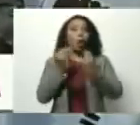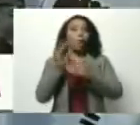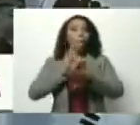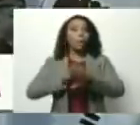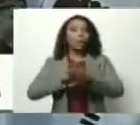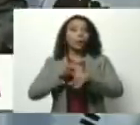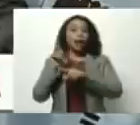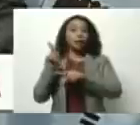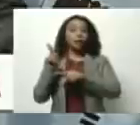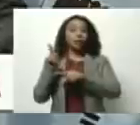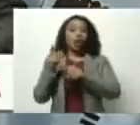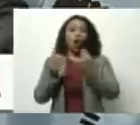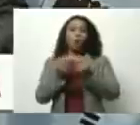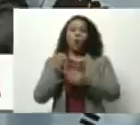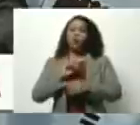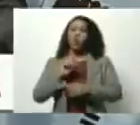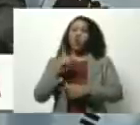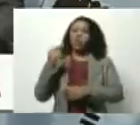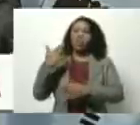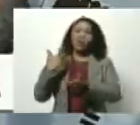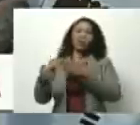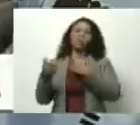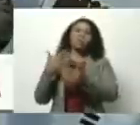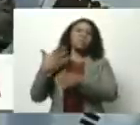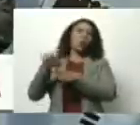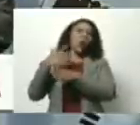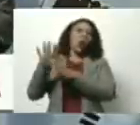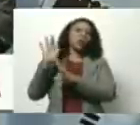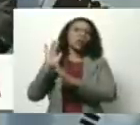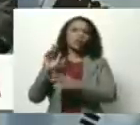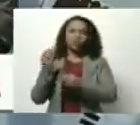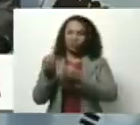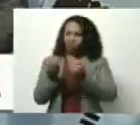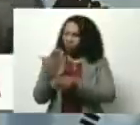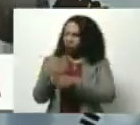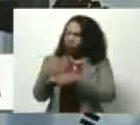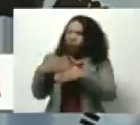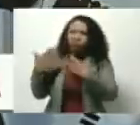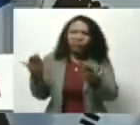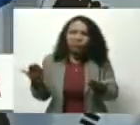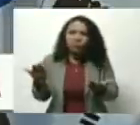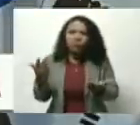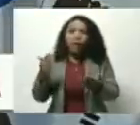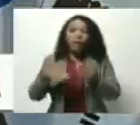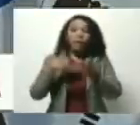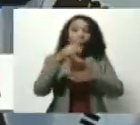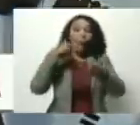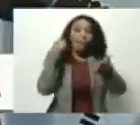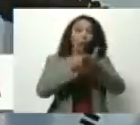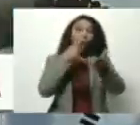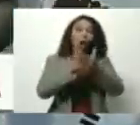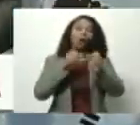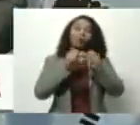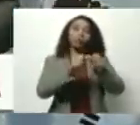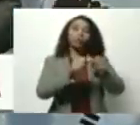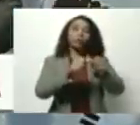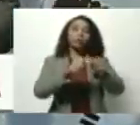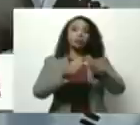eso. Es como que no, bueno, chicos, no importa. ¿Cómo que no importa? Si luego las golpizas continúan y